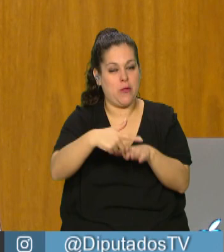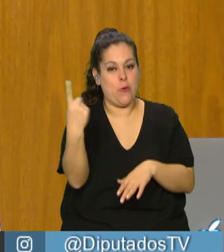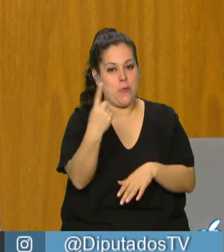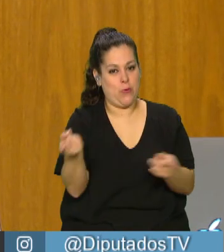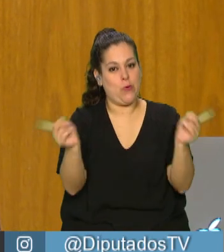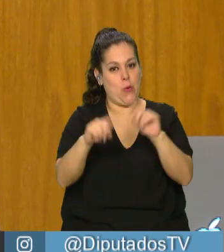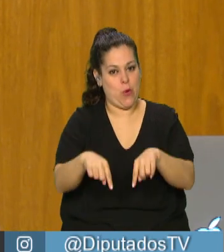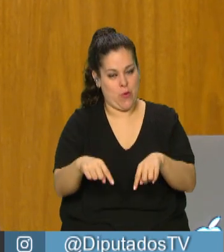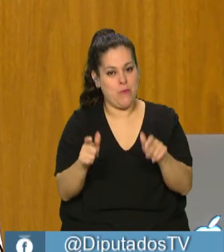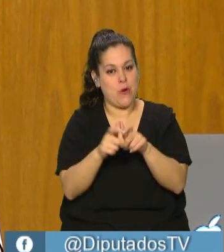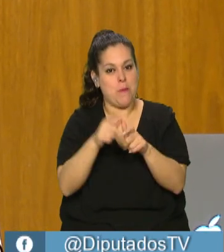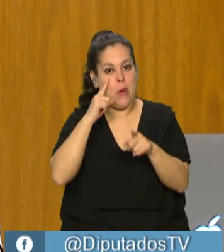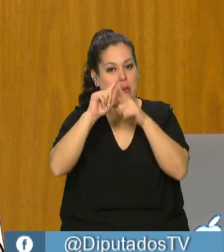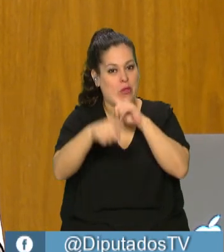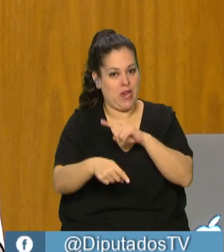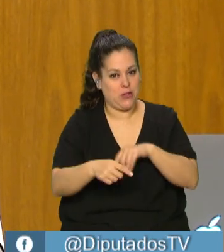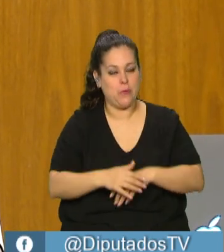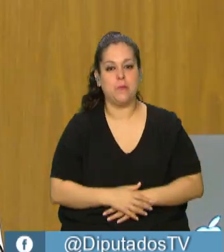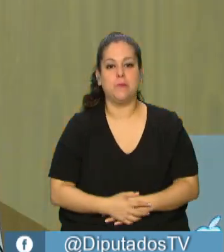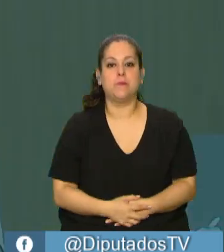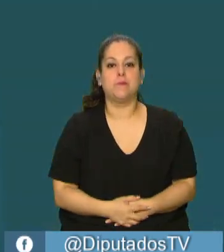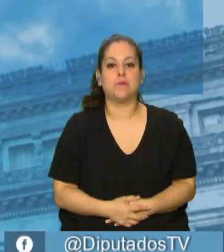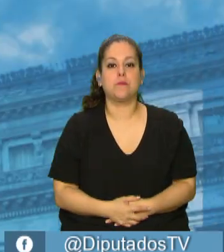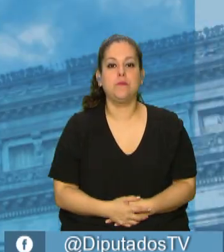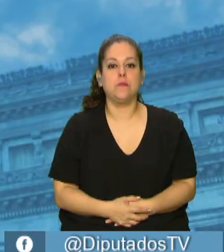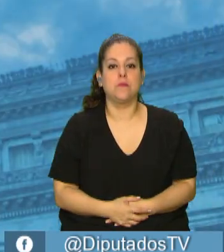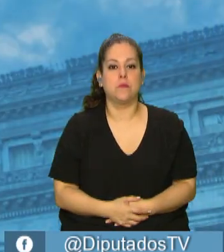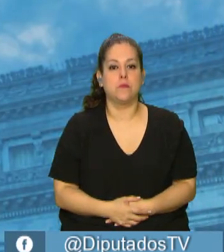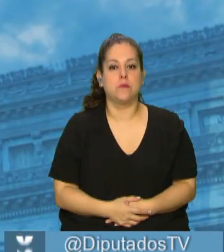más programa en vivo desde Diputados TV.